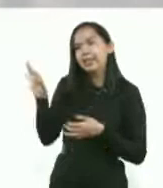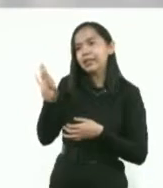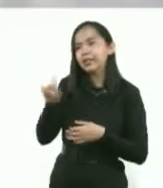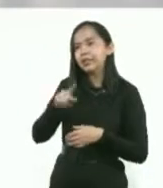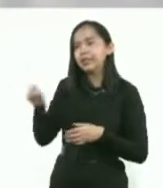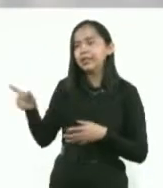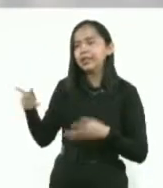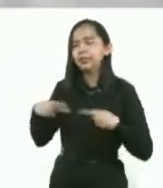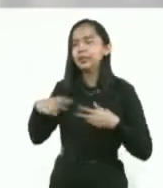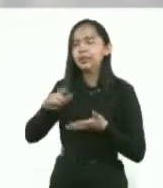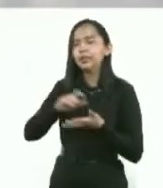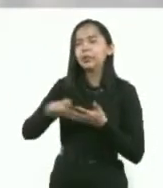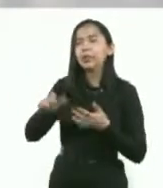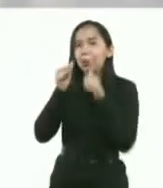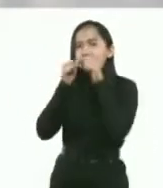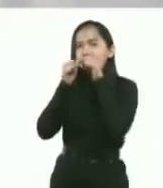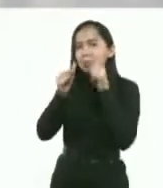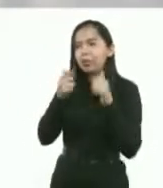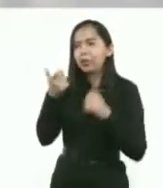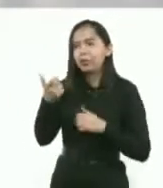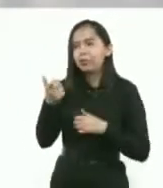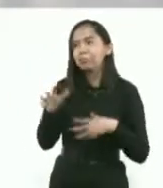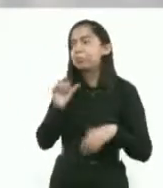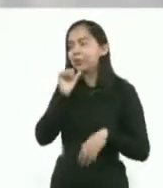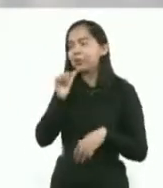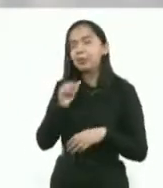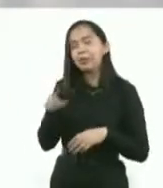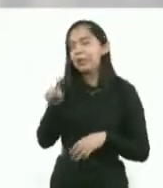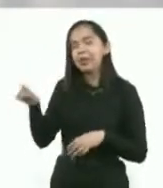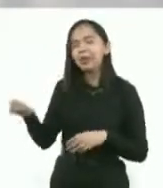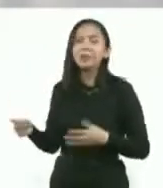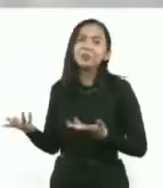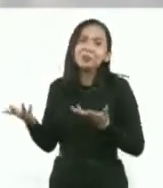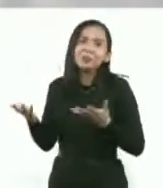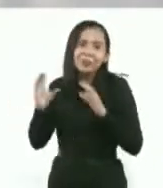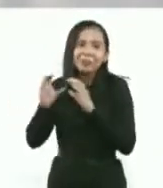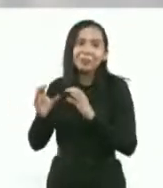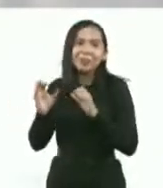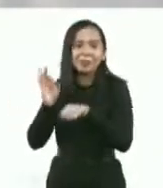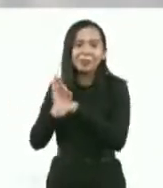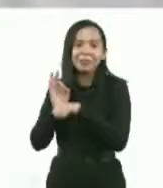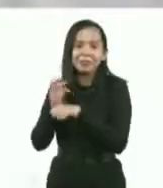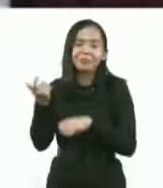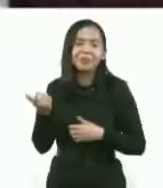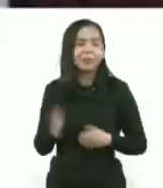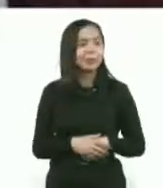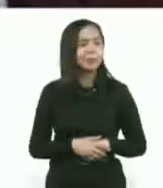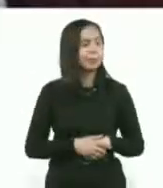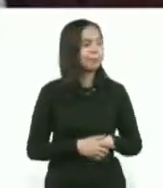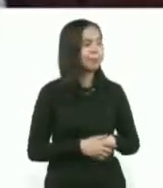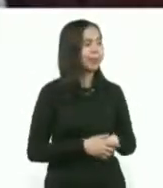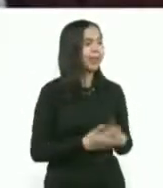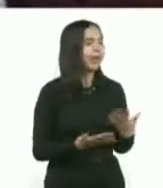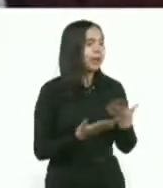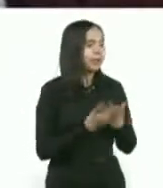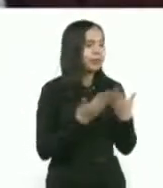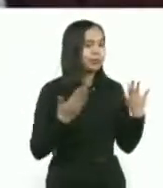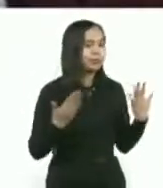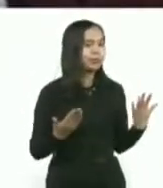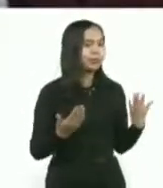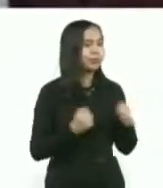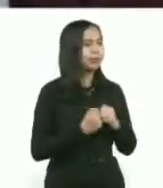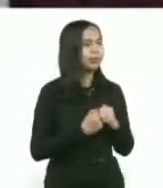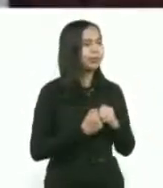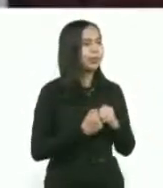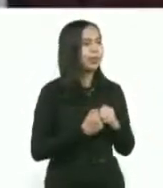precio. Pero yo creo que es donde cuidan más los centavos, por eso tienen. Ahora que